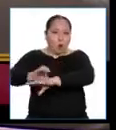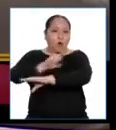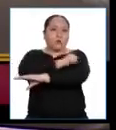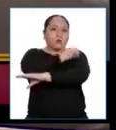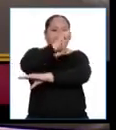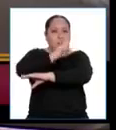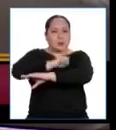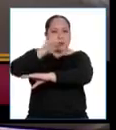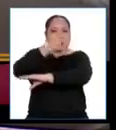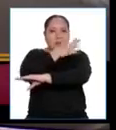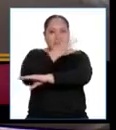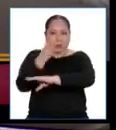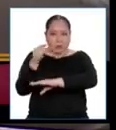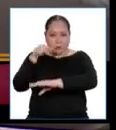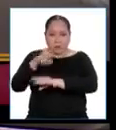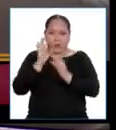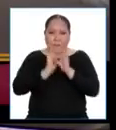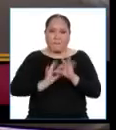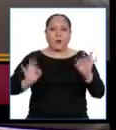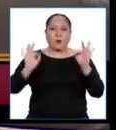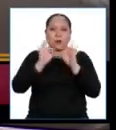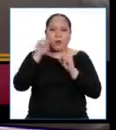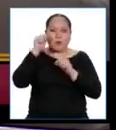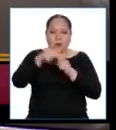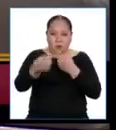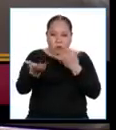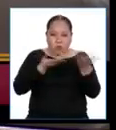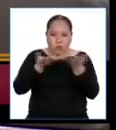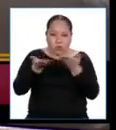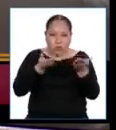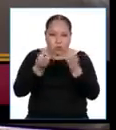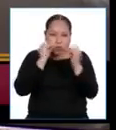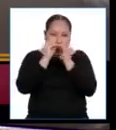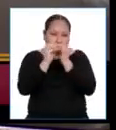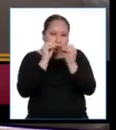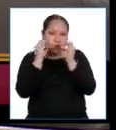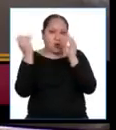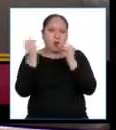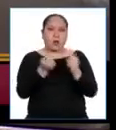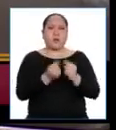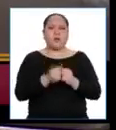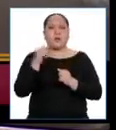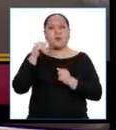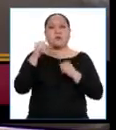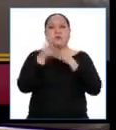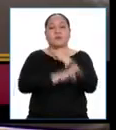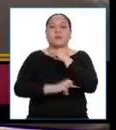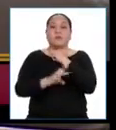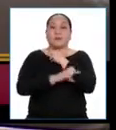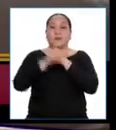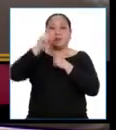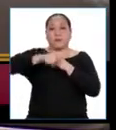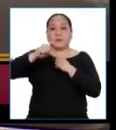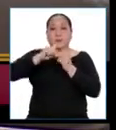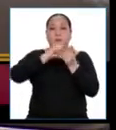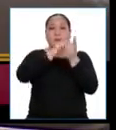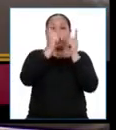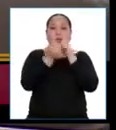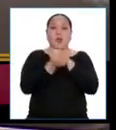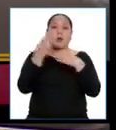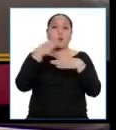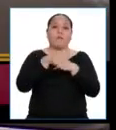prioridad y requiere atención inmediata. El país merece un cambio de